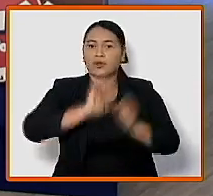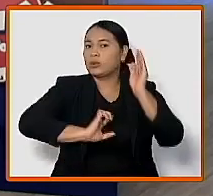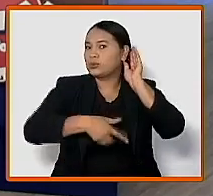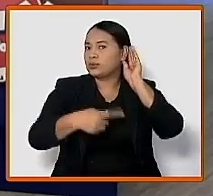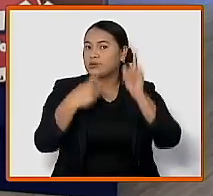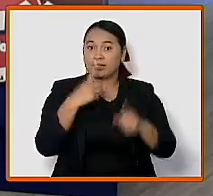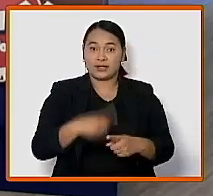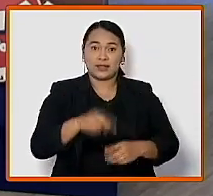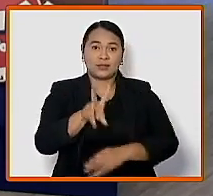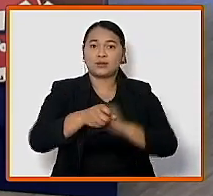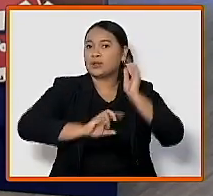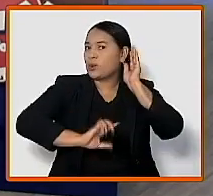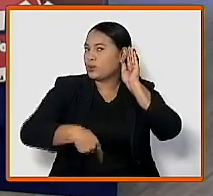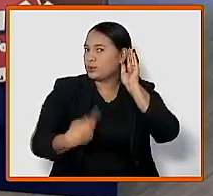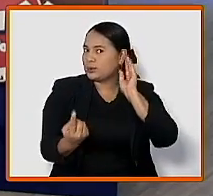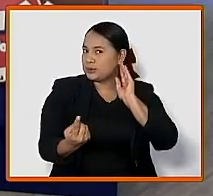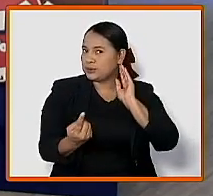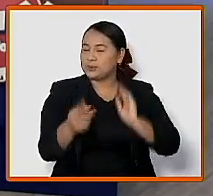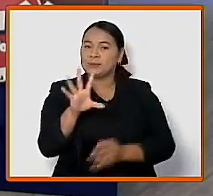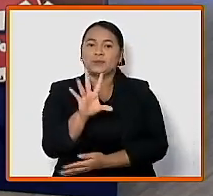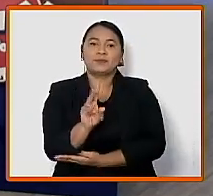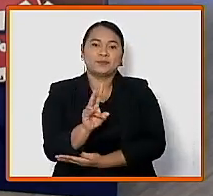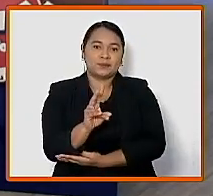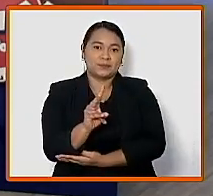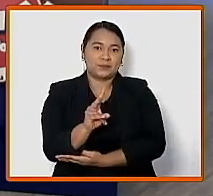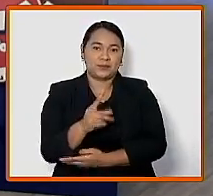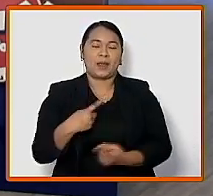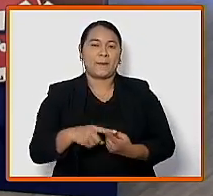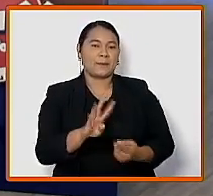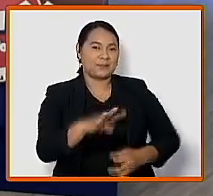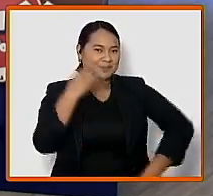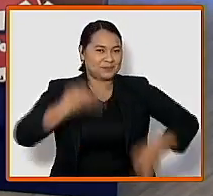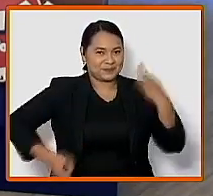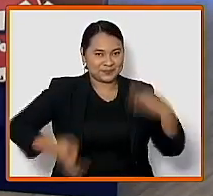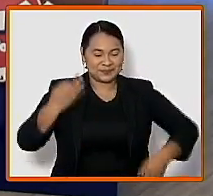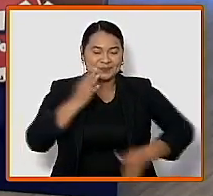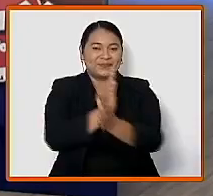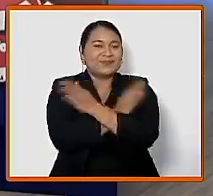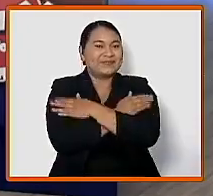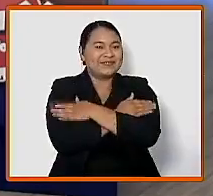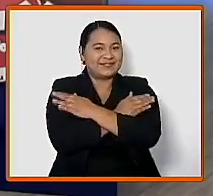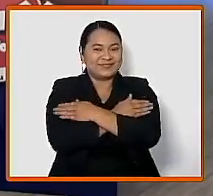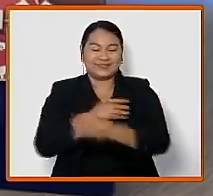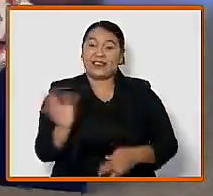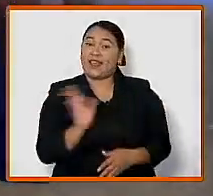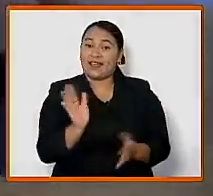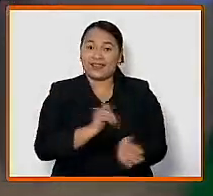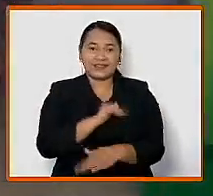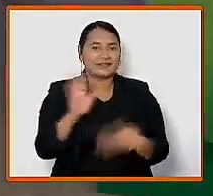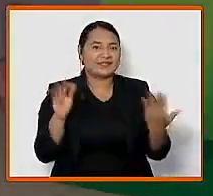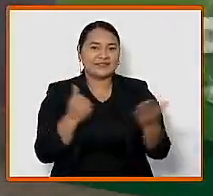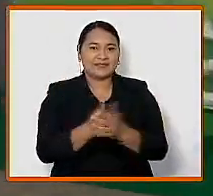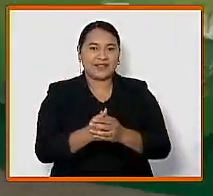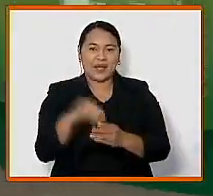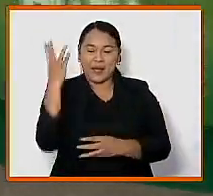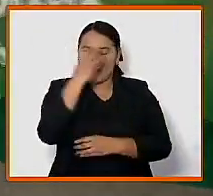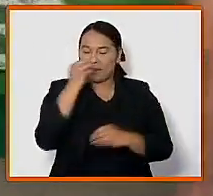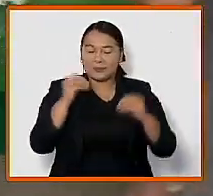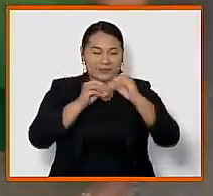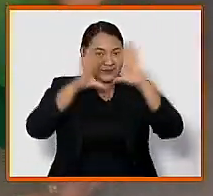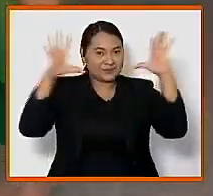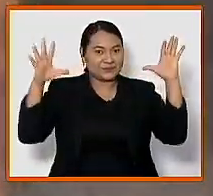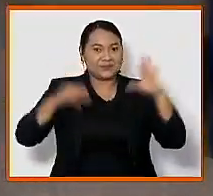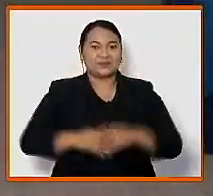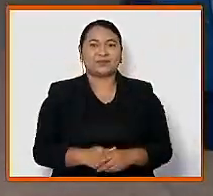Multi-X 2X, para más 1, 17, más 4. Muchas felicidades. Nos despedimos deseándote una excelente